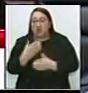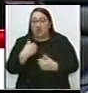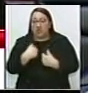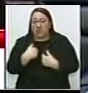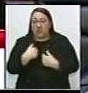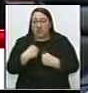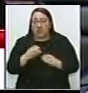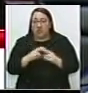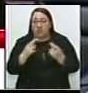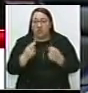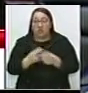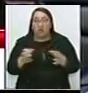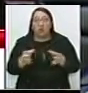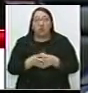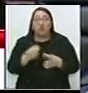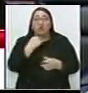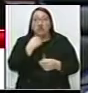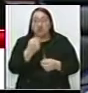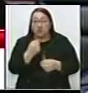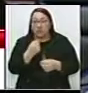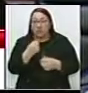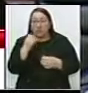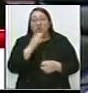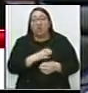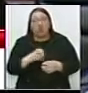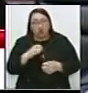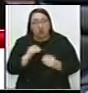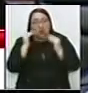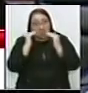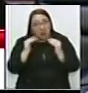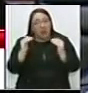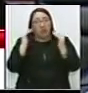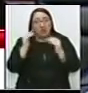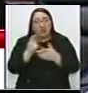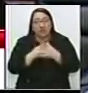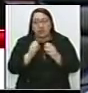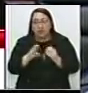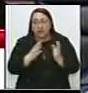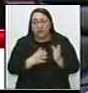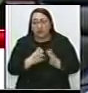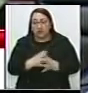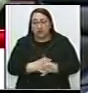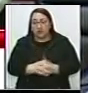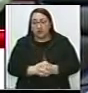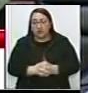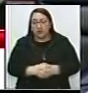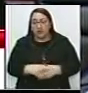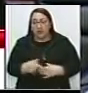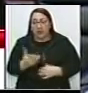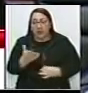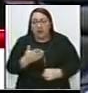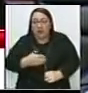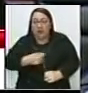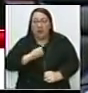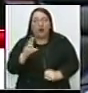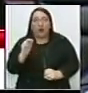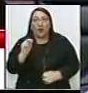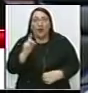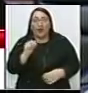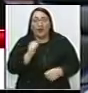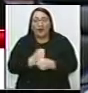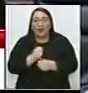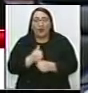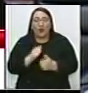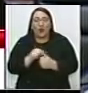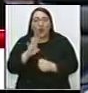dado en la reunión de portavoces. Consciente, maduro, y que dice, planteo cuestión de confianza, pero no en función